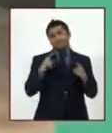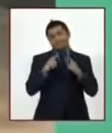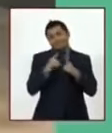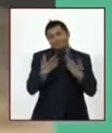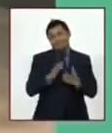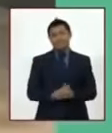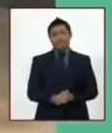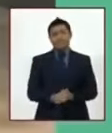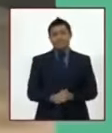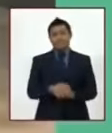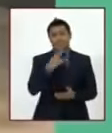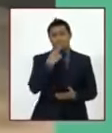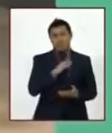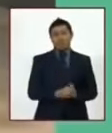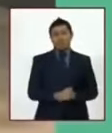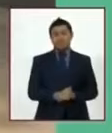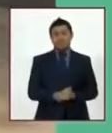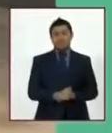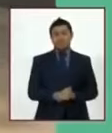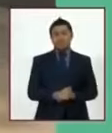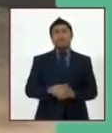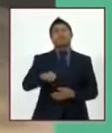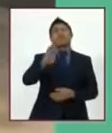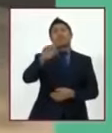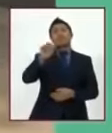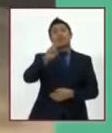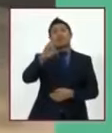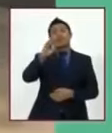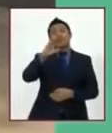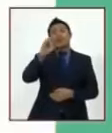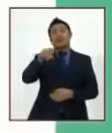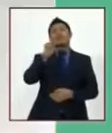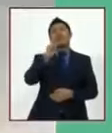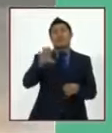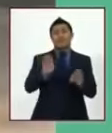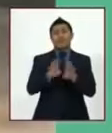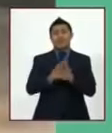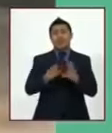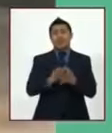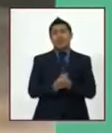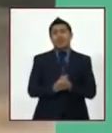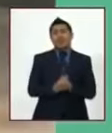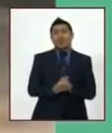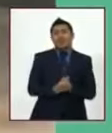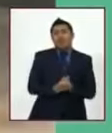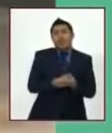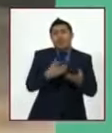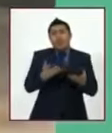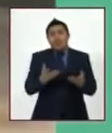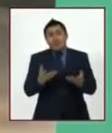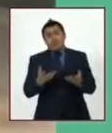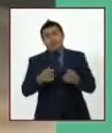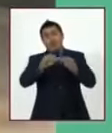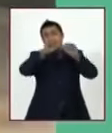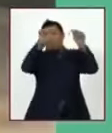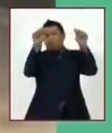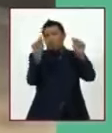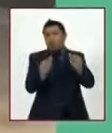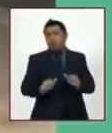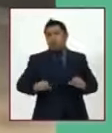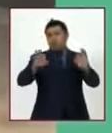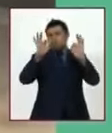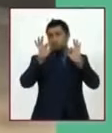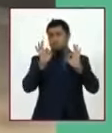El término barroco en principio significa abigarrado, y lo que va a ser el barroco como un arte oficial de